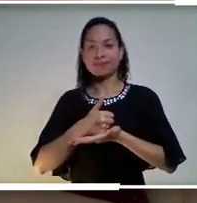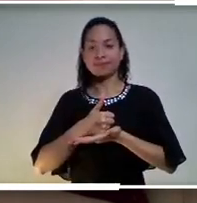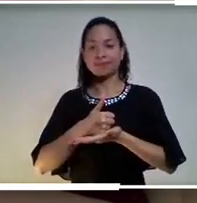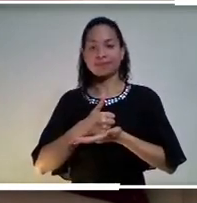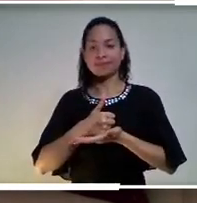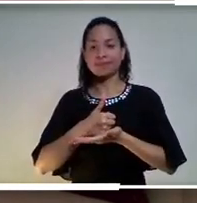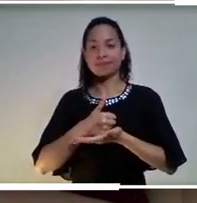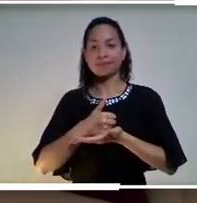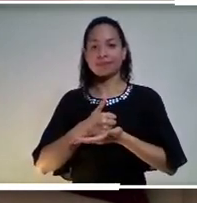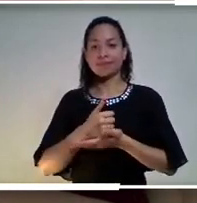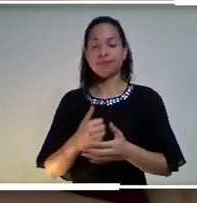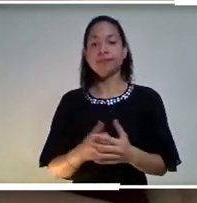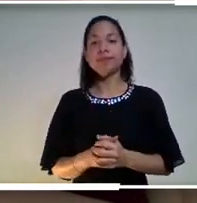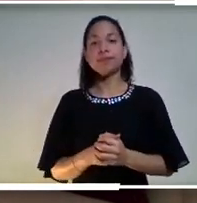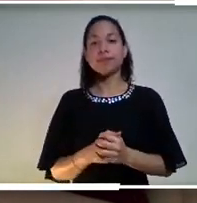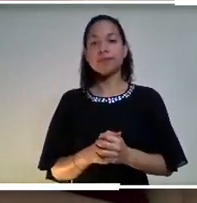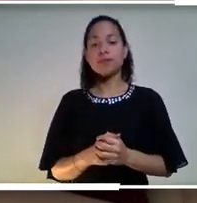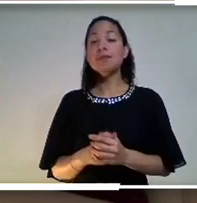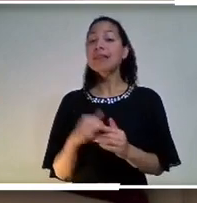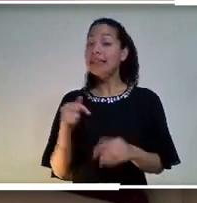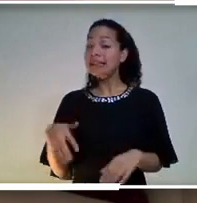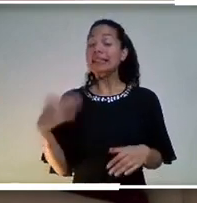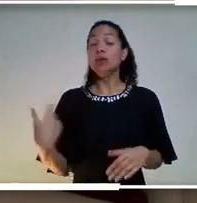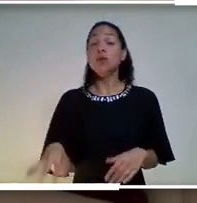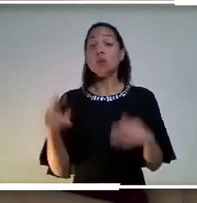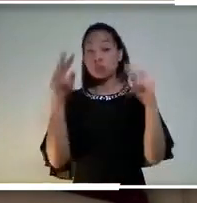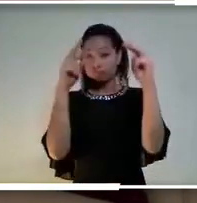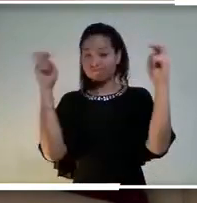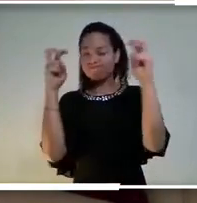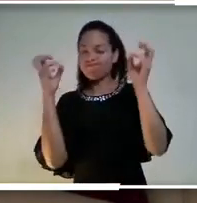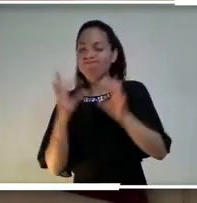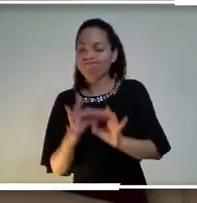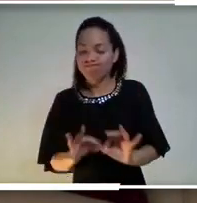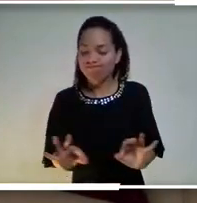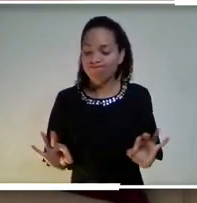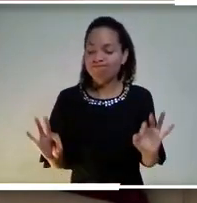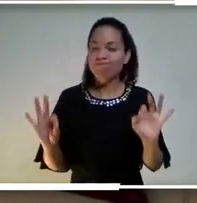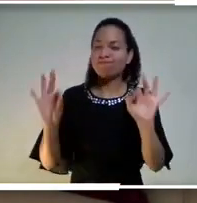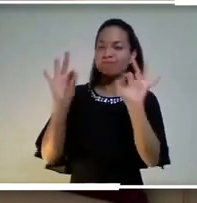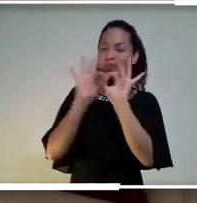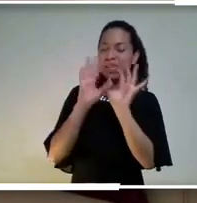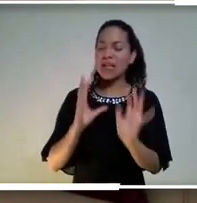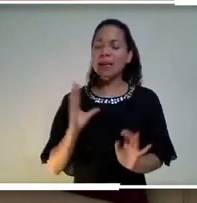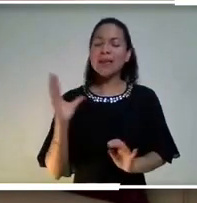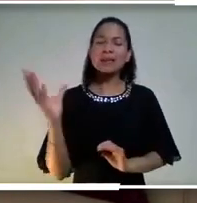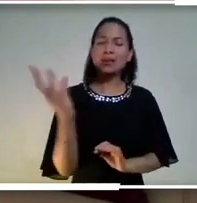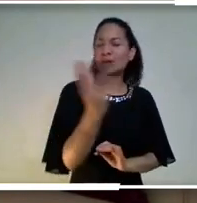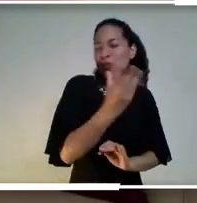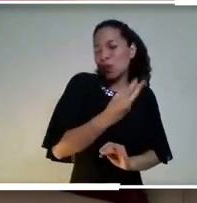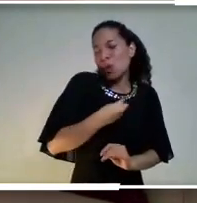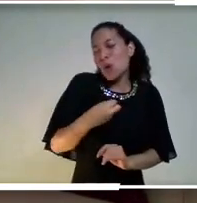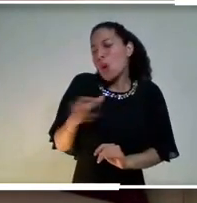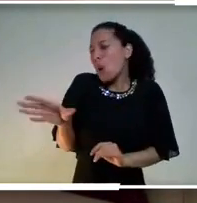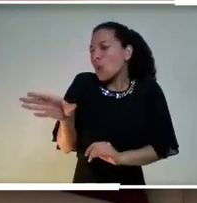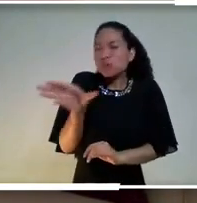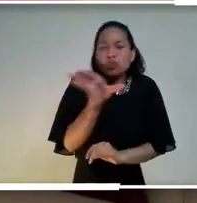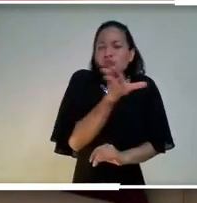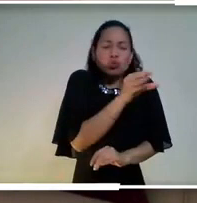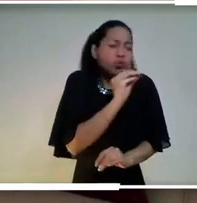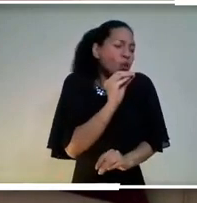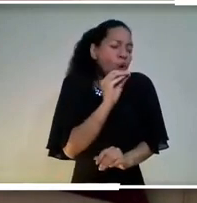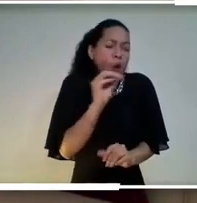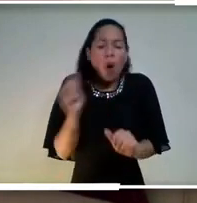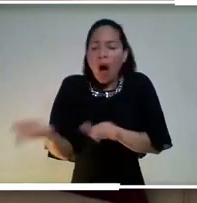este es un tema muy delicado más dos puertos todos hemos perdido algún ser querido alguna vez así que más allá de dar información de lo que ocurre